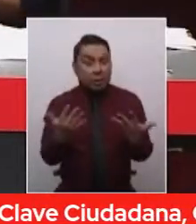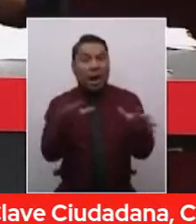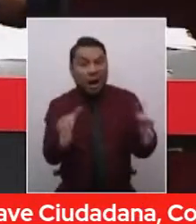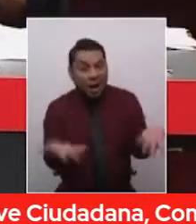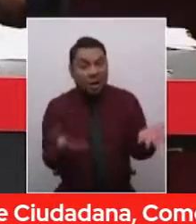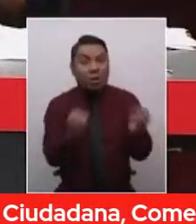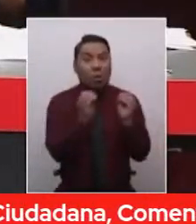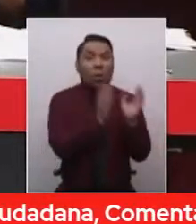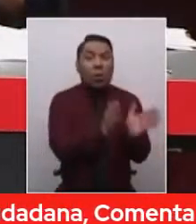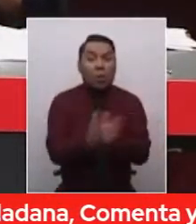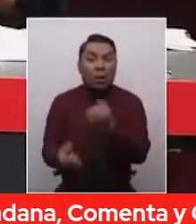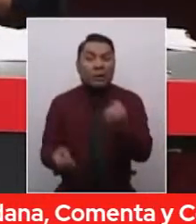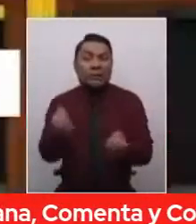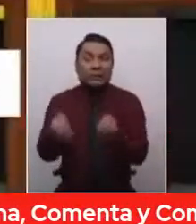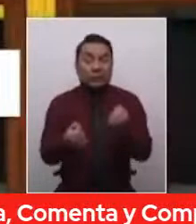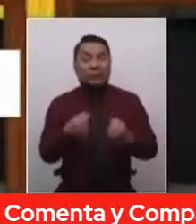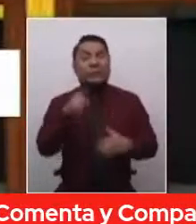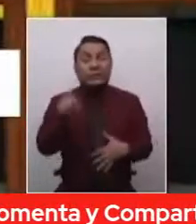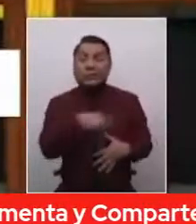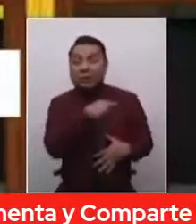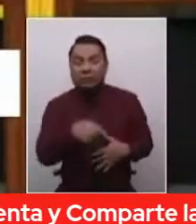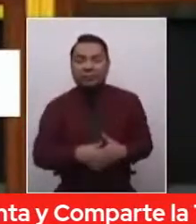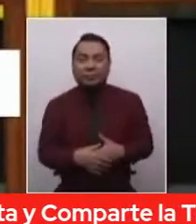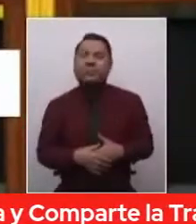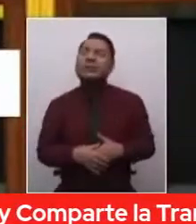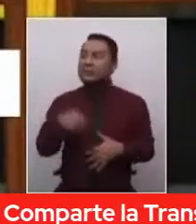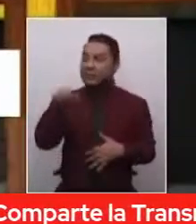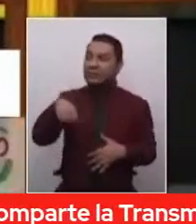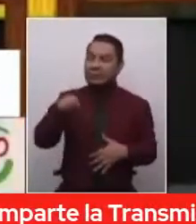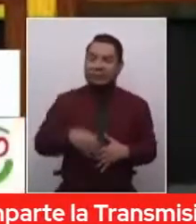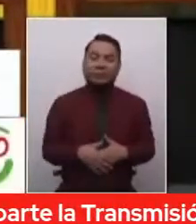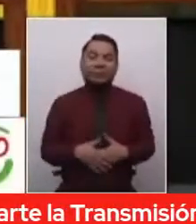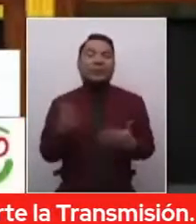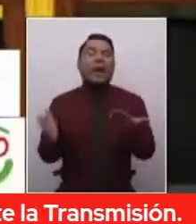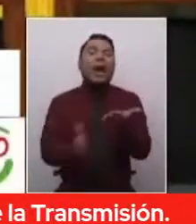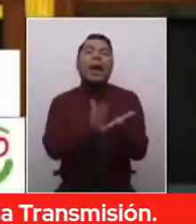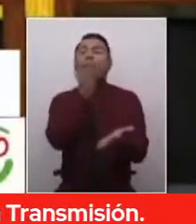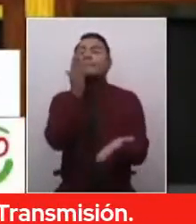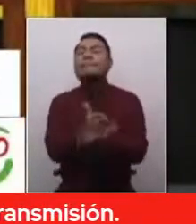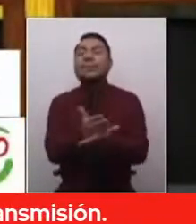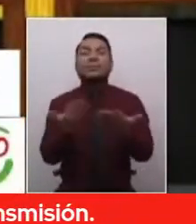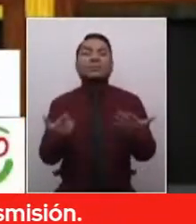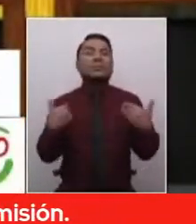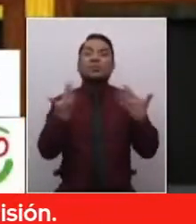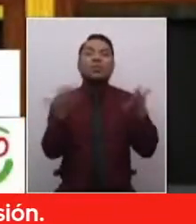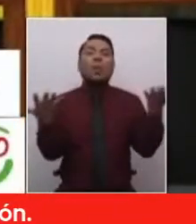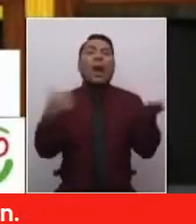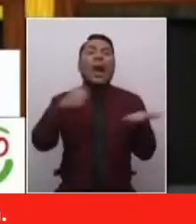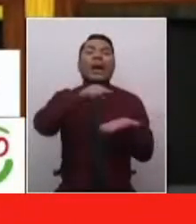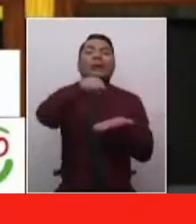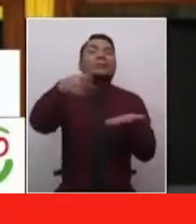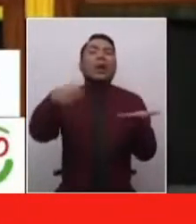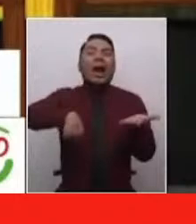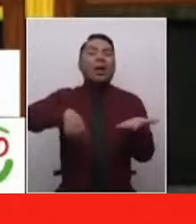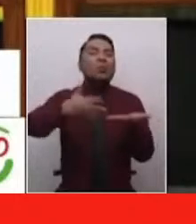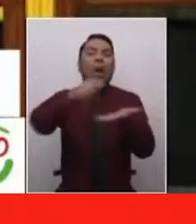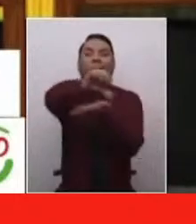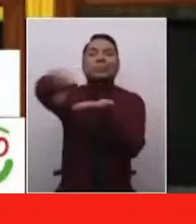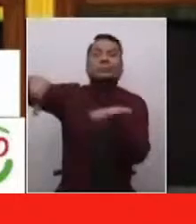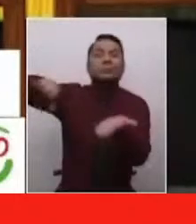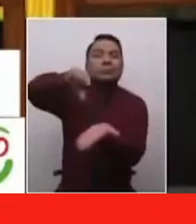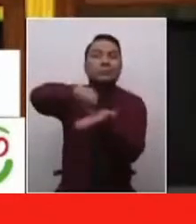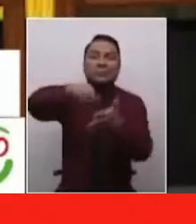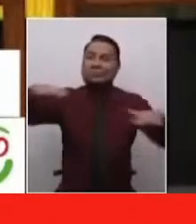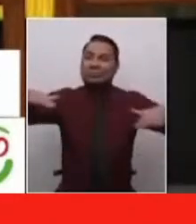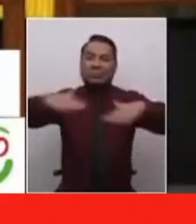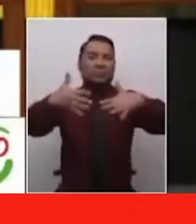esta lógica o no? Sí, mire, el problema real es que no tenemos vías de circunvalación. Hay que seguir haciendo túneles